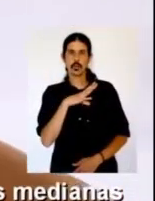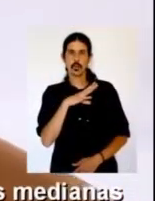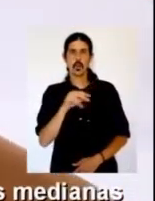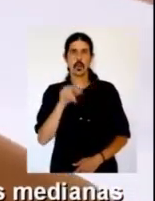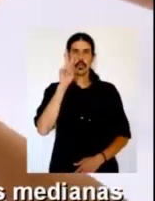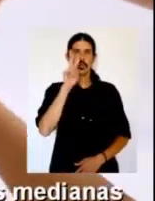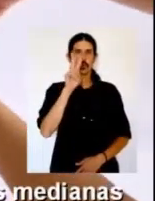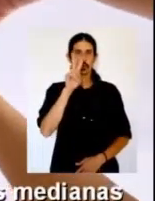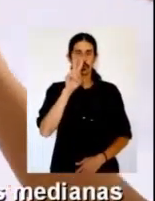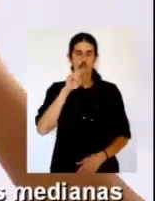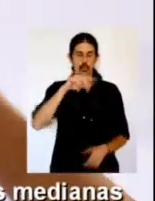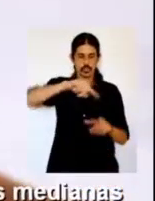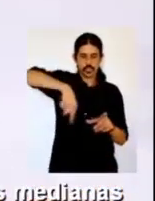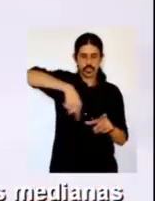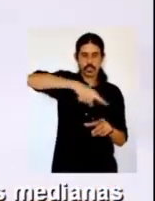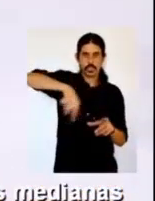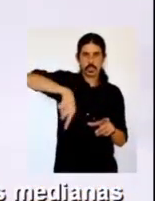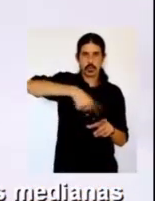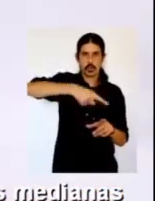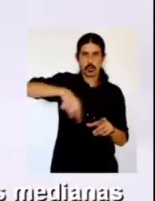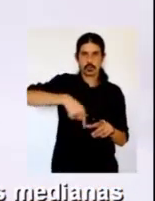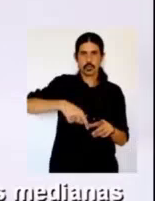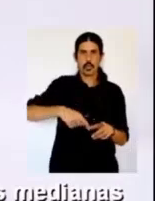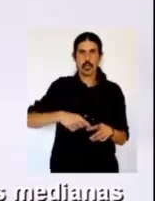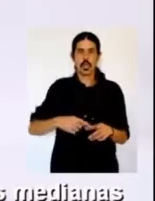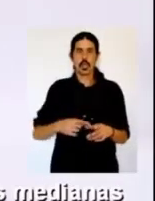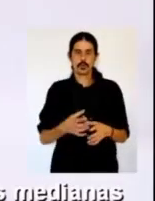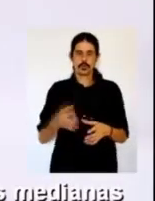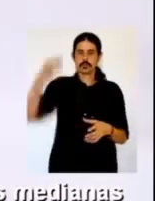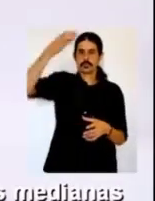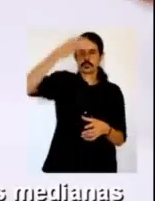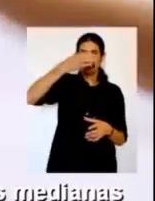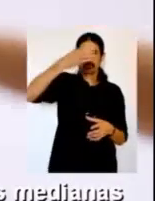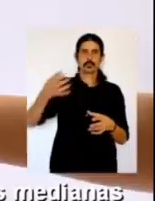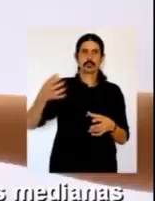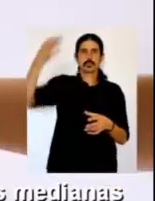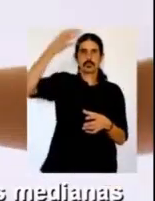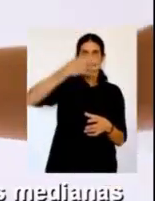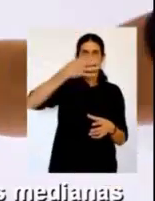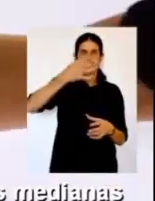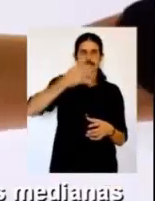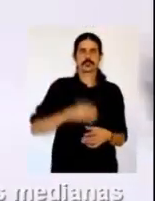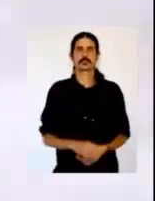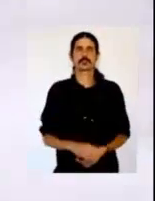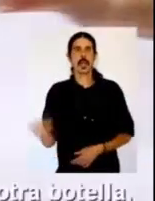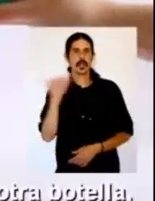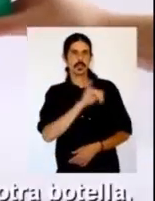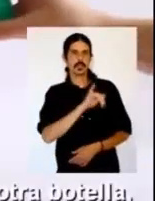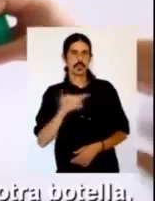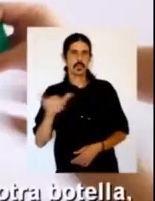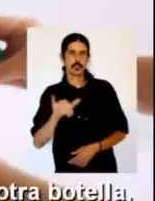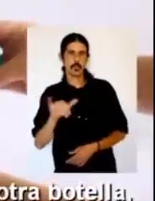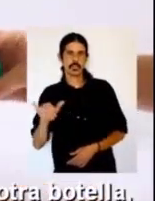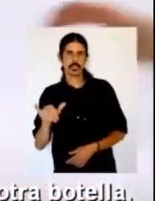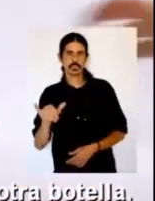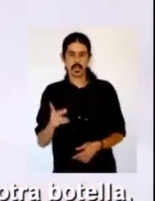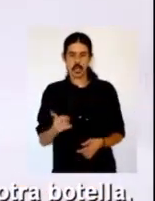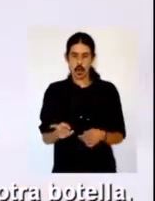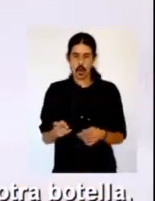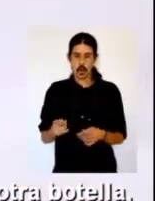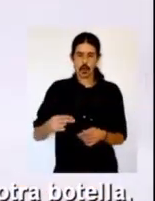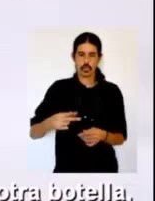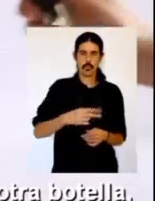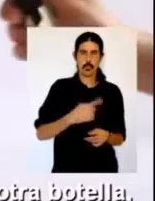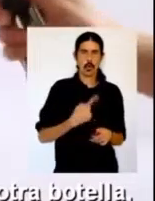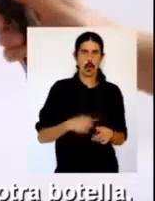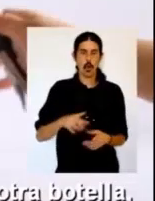Finalmente, ponemos sobre las piedras medianas los 2 círculos de bolsa ecológica que recortamos. Luego, cortamos la parte